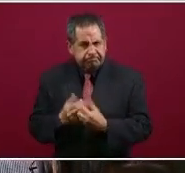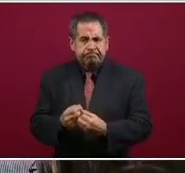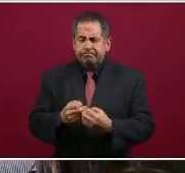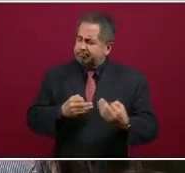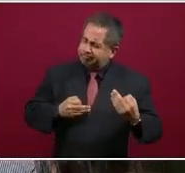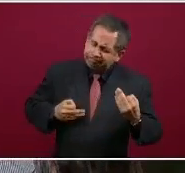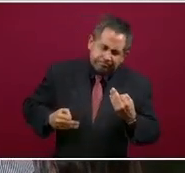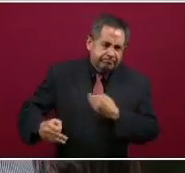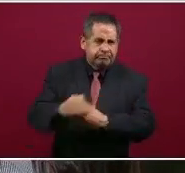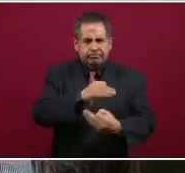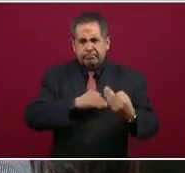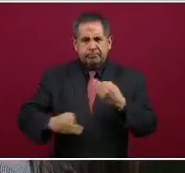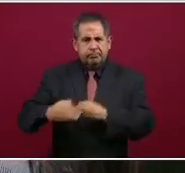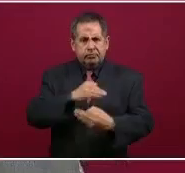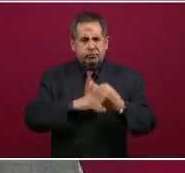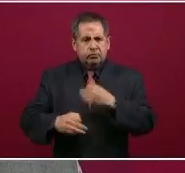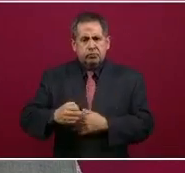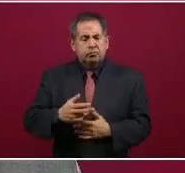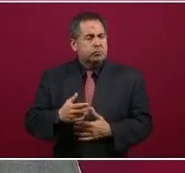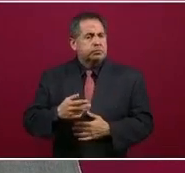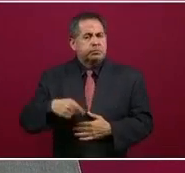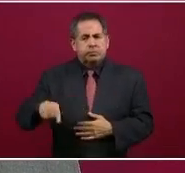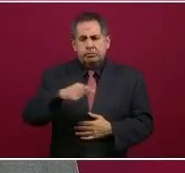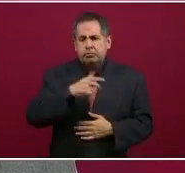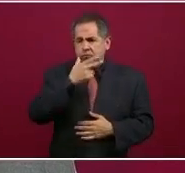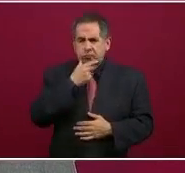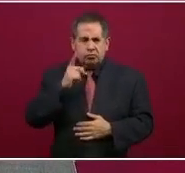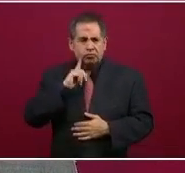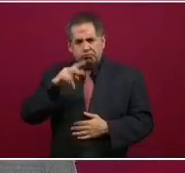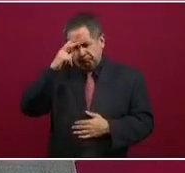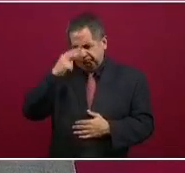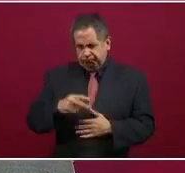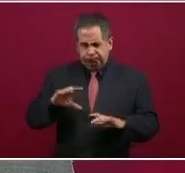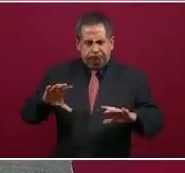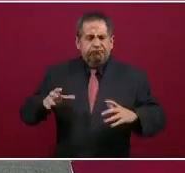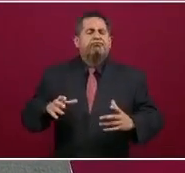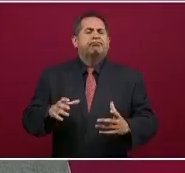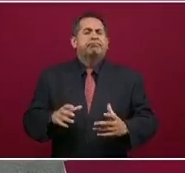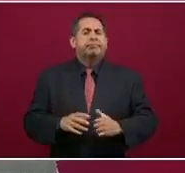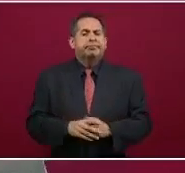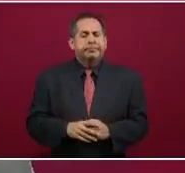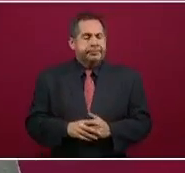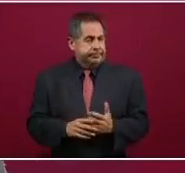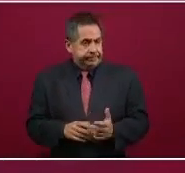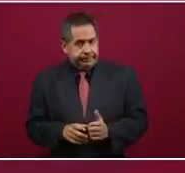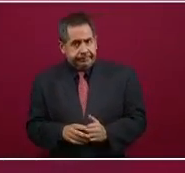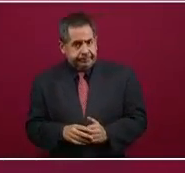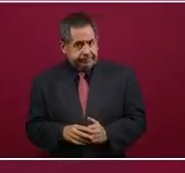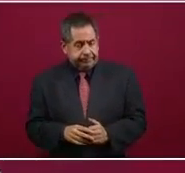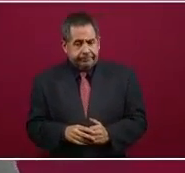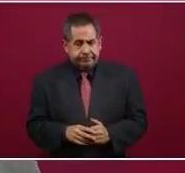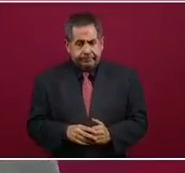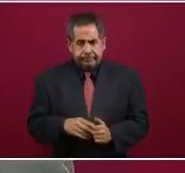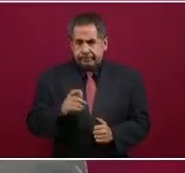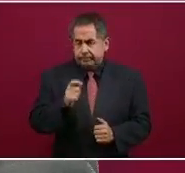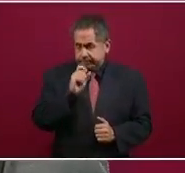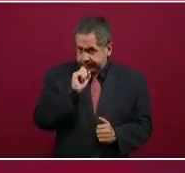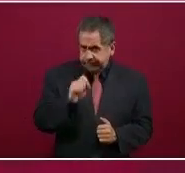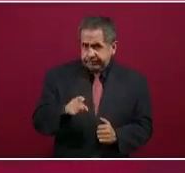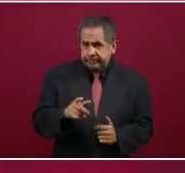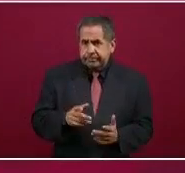a todos los mexicanos, tanto,